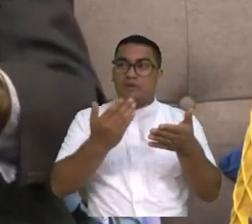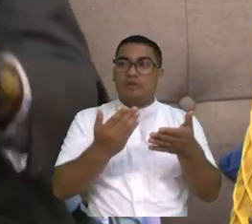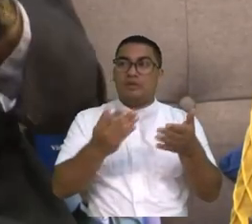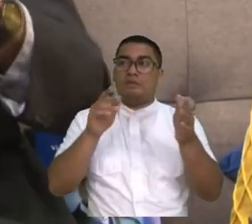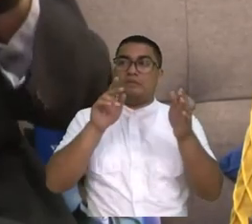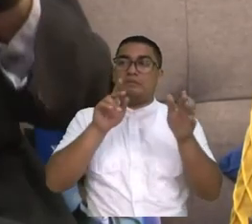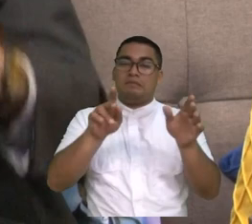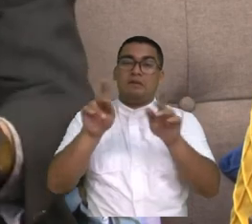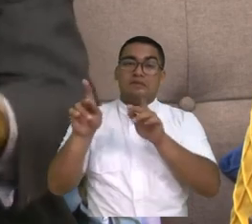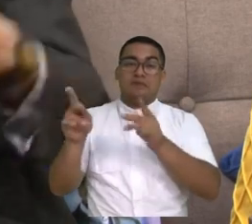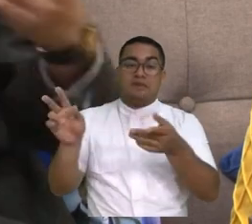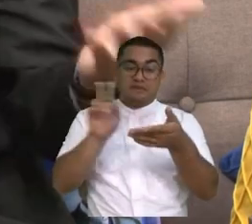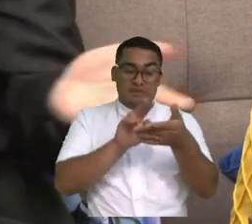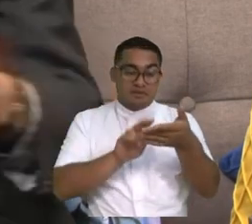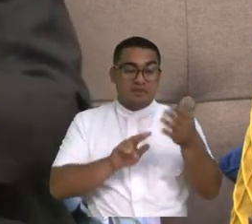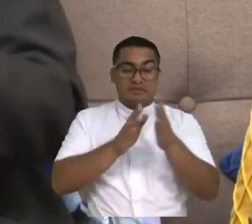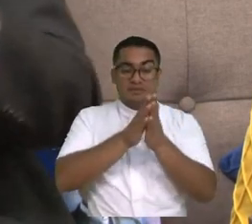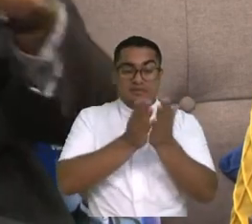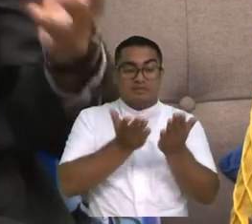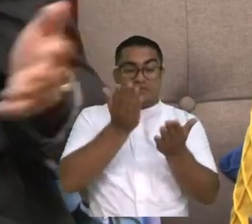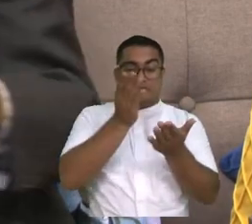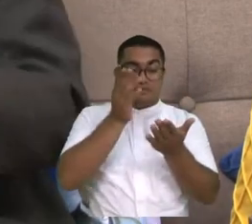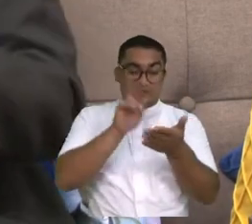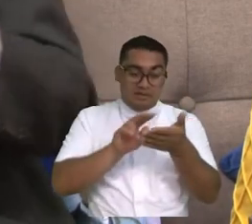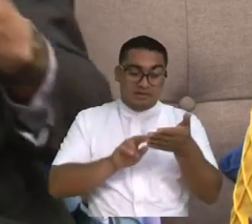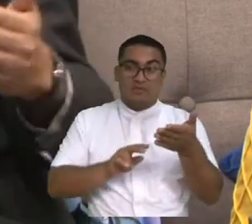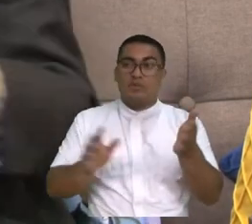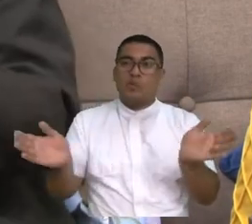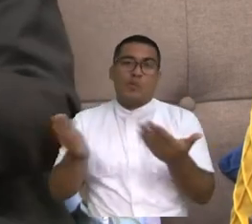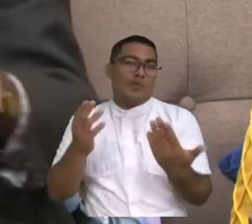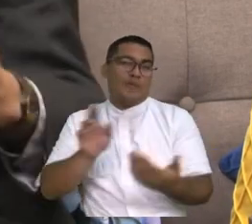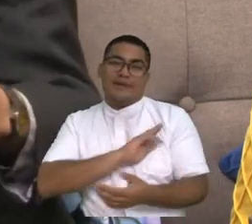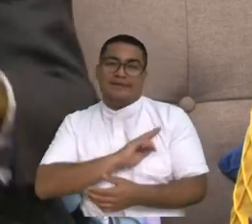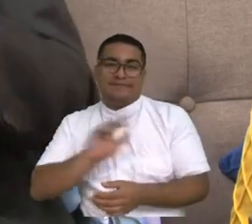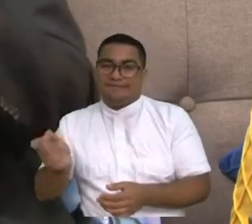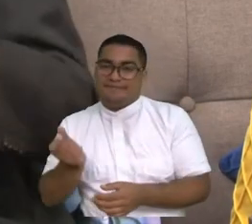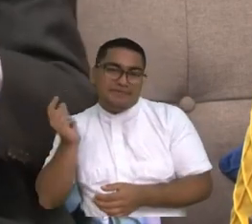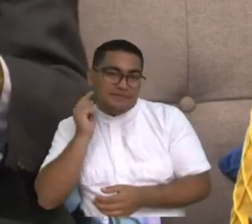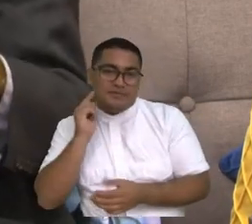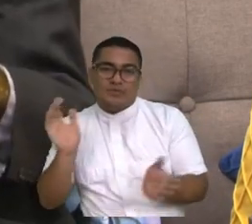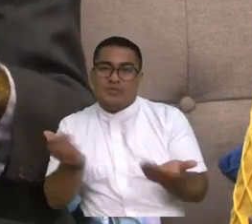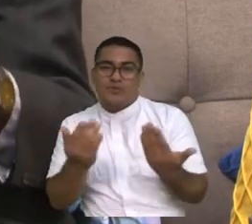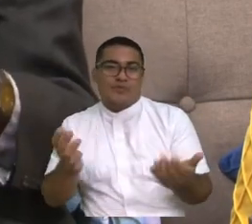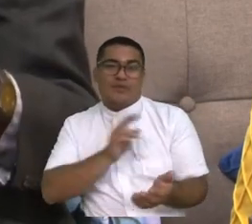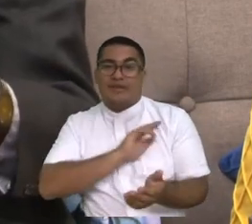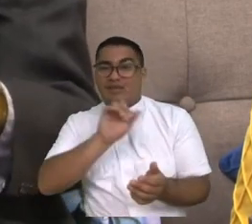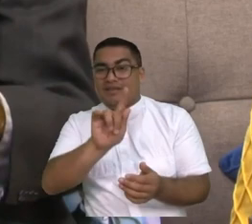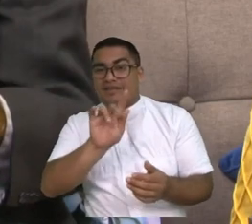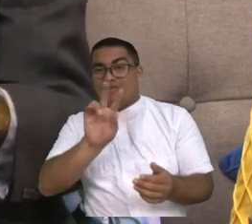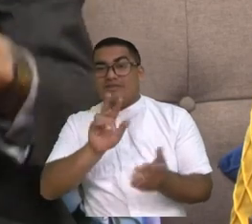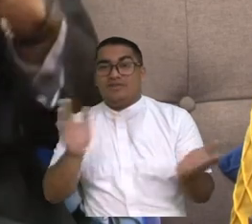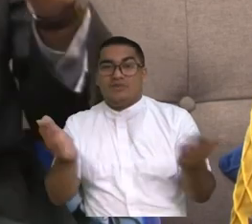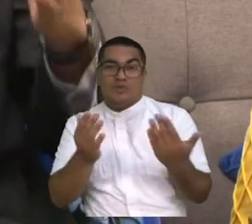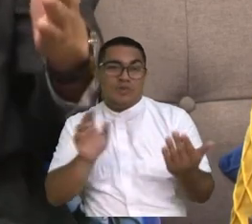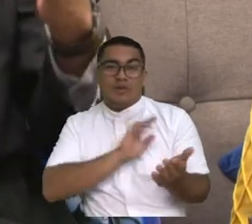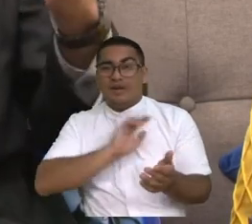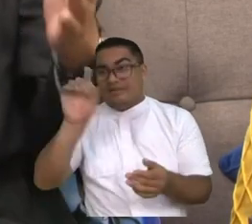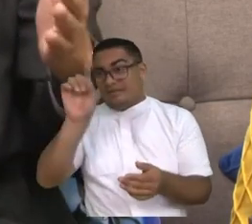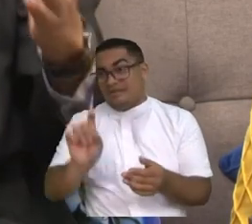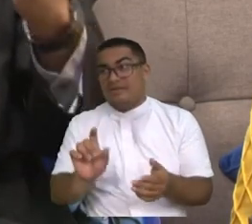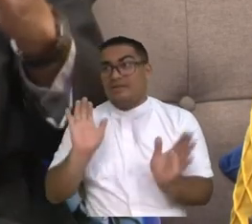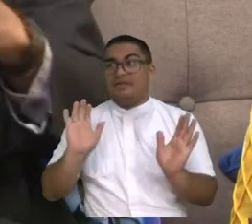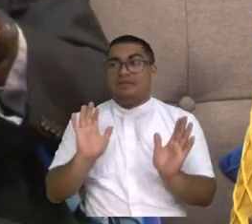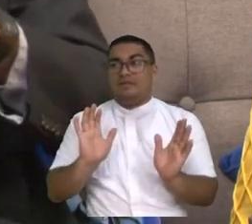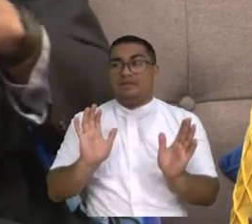de esa época eran los libros. No existía ni la radio, ni la televisión, ni la internet, ni nada. Entonces la gente era muchísimo más culta porque tenían en su